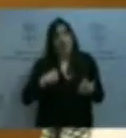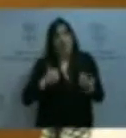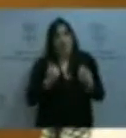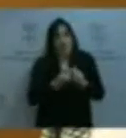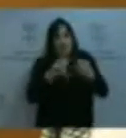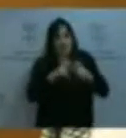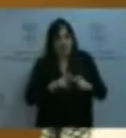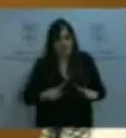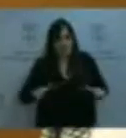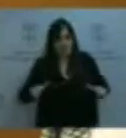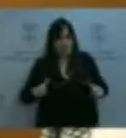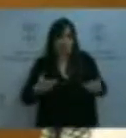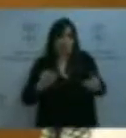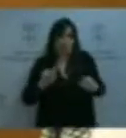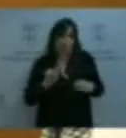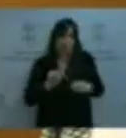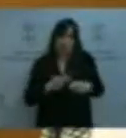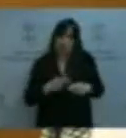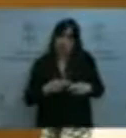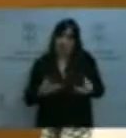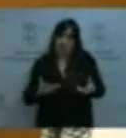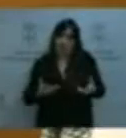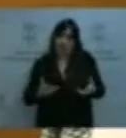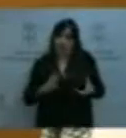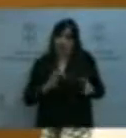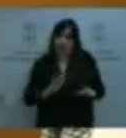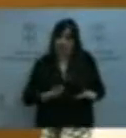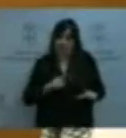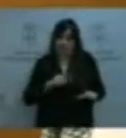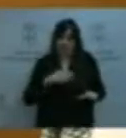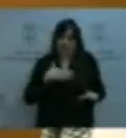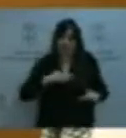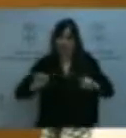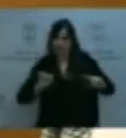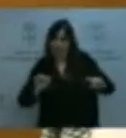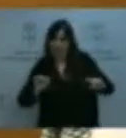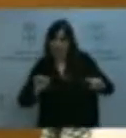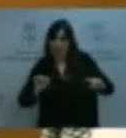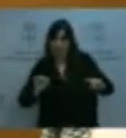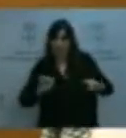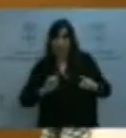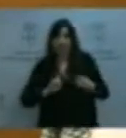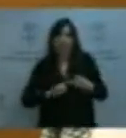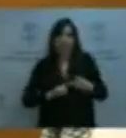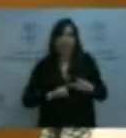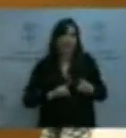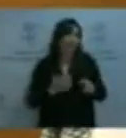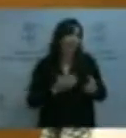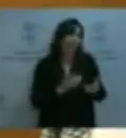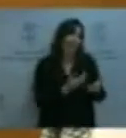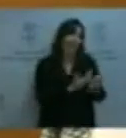sea el que pueda inclinar la balanza de esta manera? Y tercera, esto me lo tiene que aclarar, señor consejero, porque es mi gran duda.